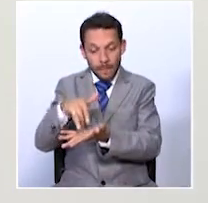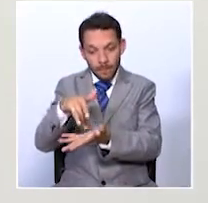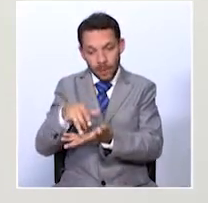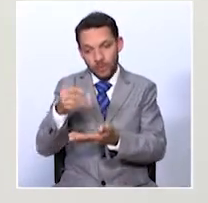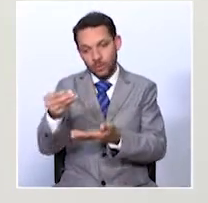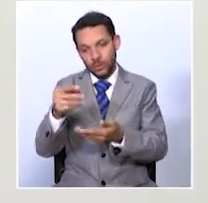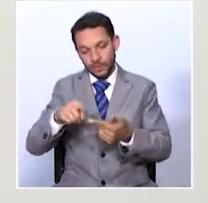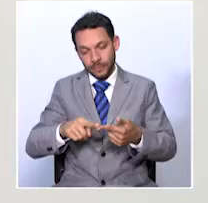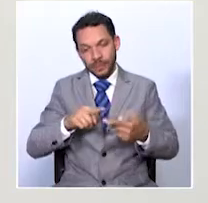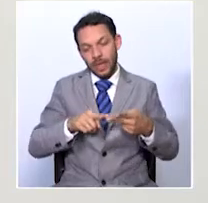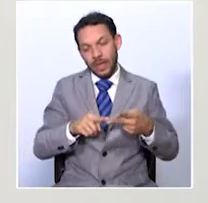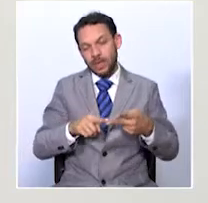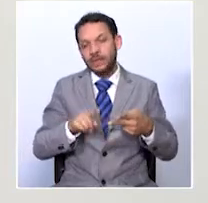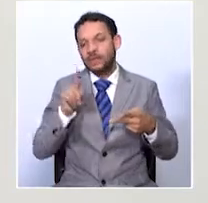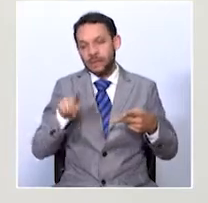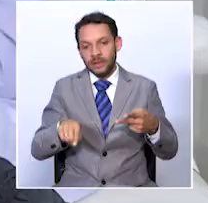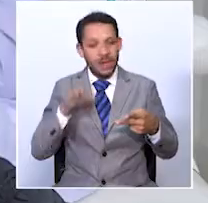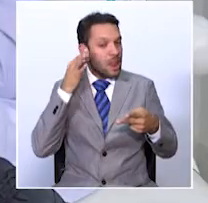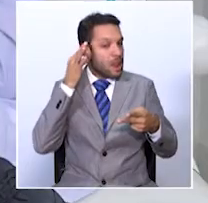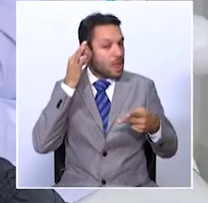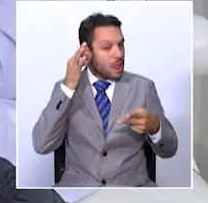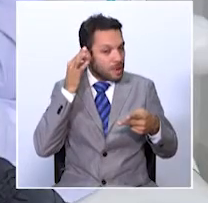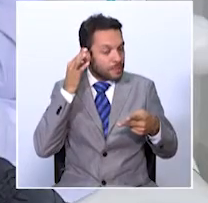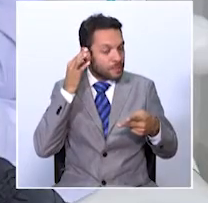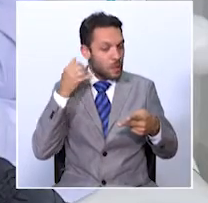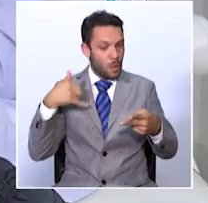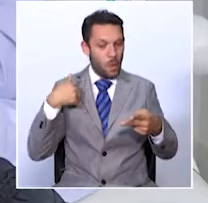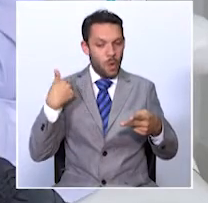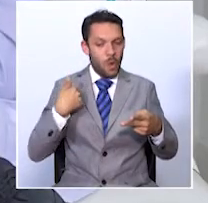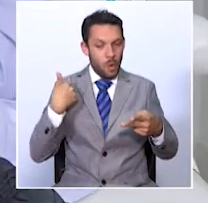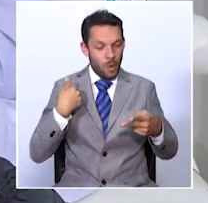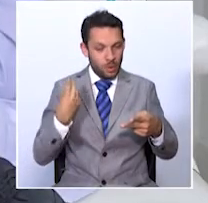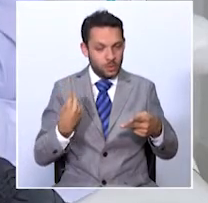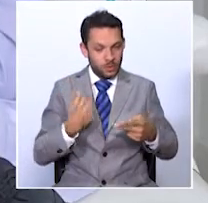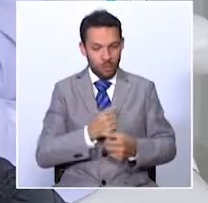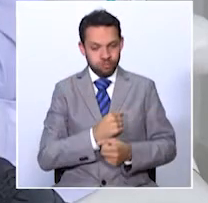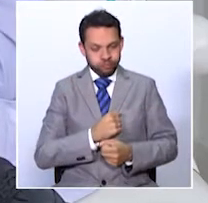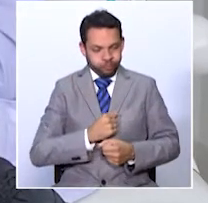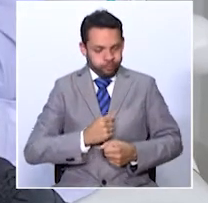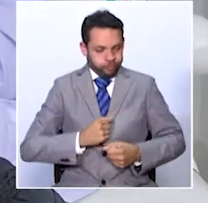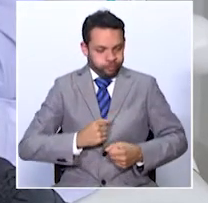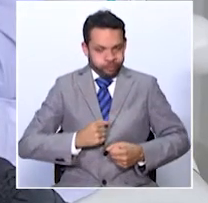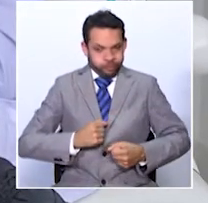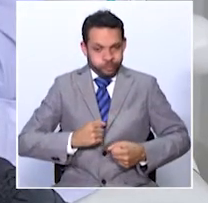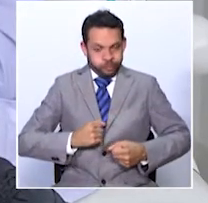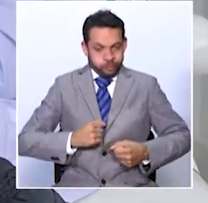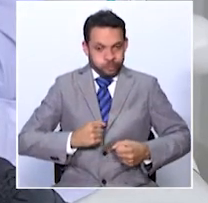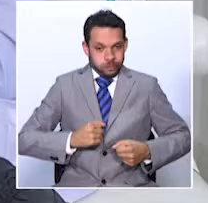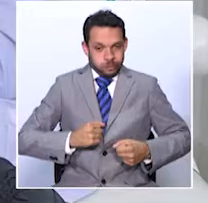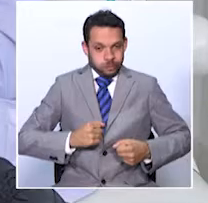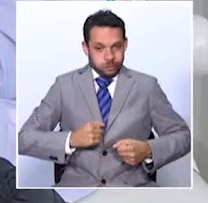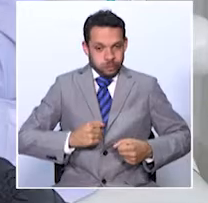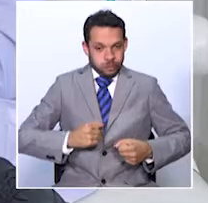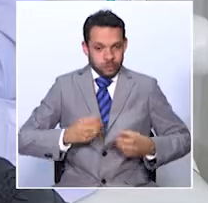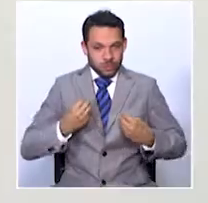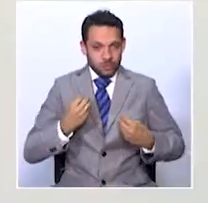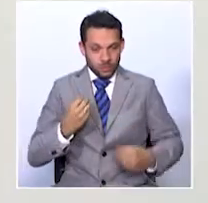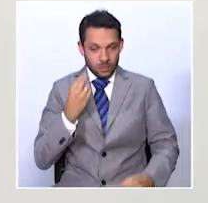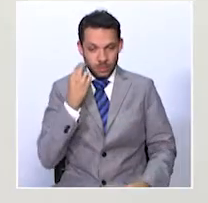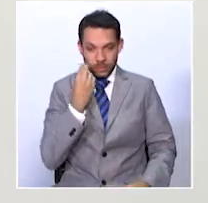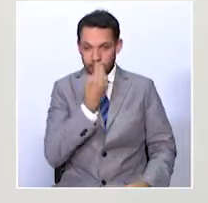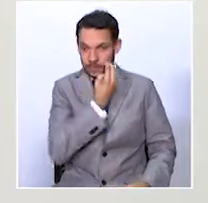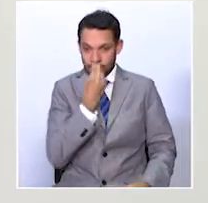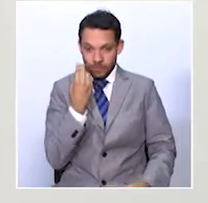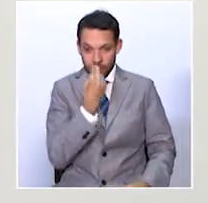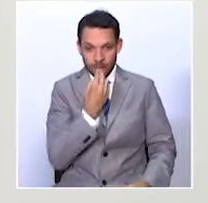Las niñas que de repente empiezan a engordarse en la adolescencia, entonces de un momento a otro hacen un busto, como de aquí a